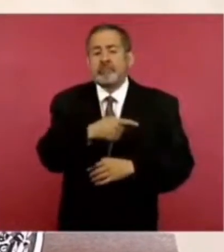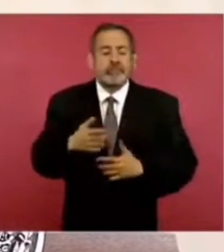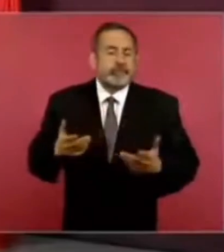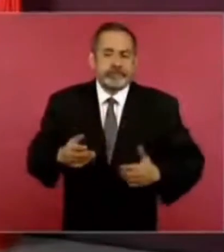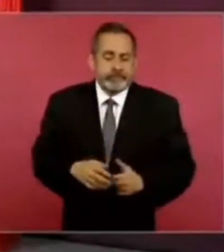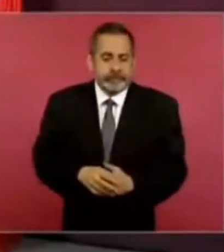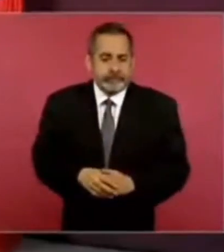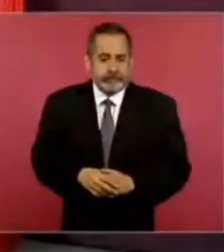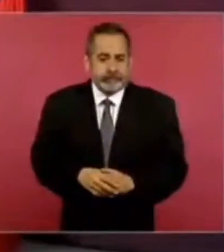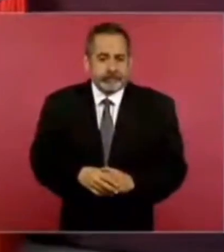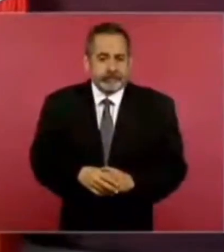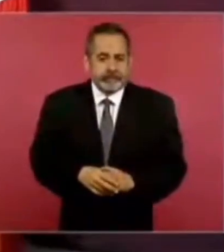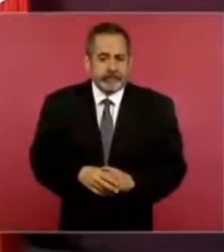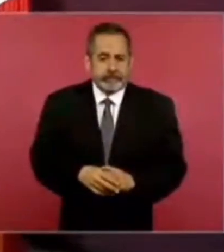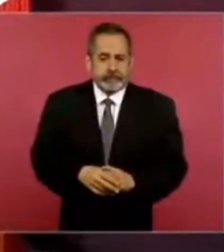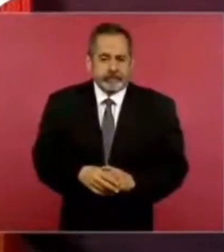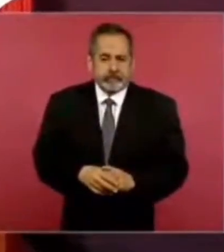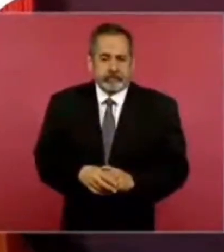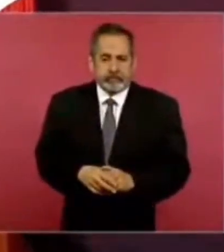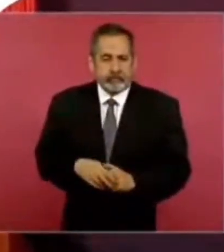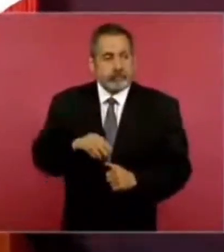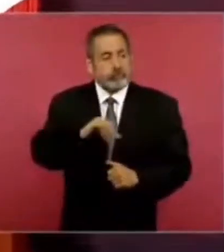el hermano de Limantur,